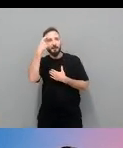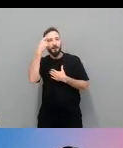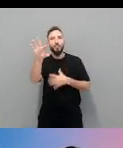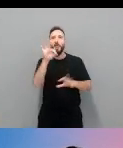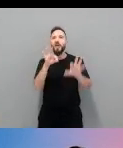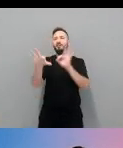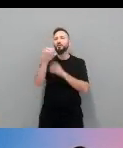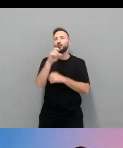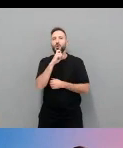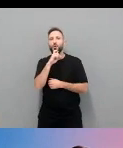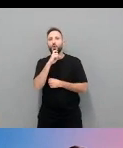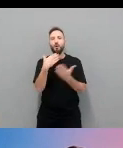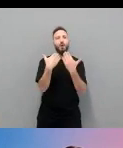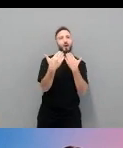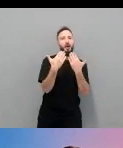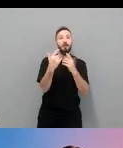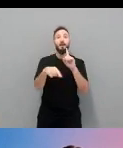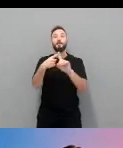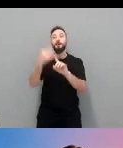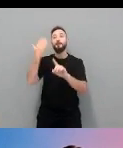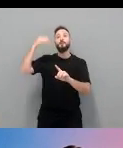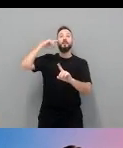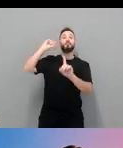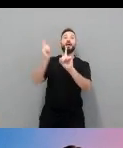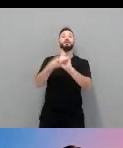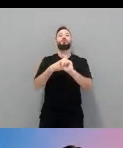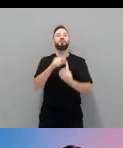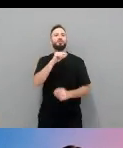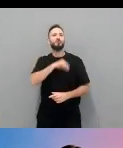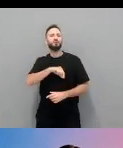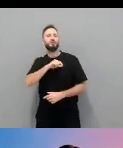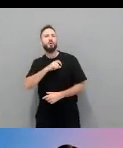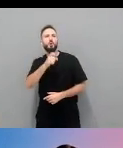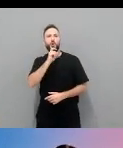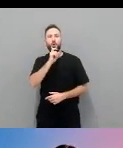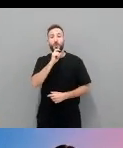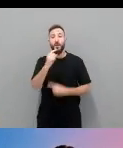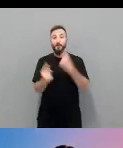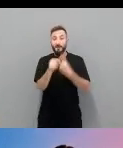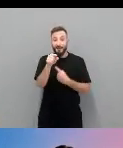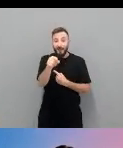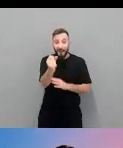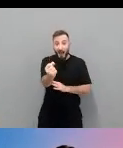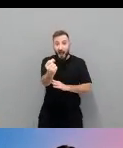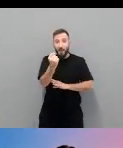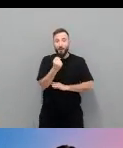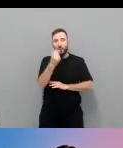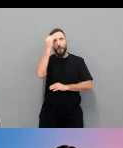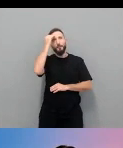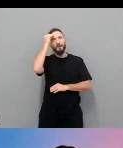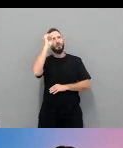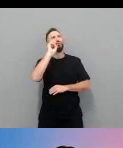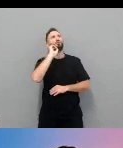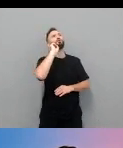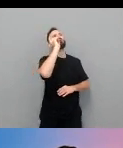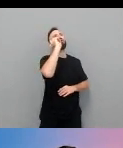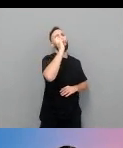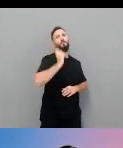decisiones, hablan de cómo se sintieron. Ese apoyo que a veces pensamos que solamente puede venir por parte de